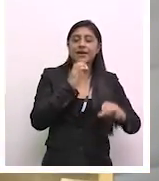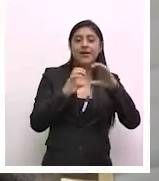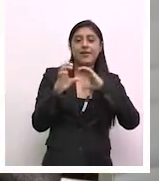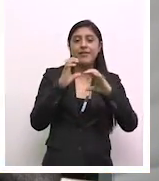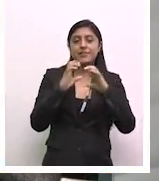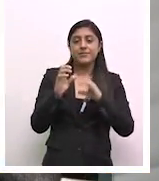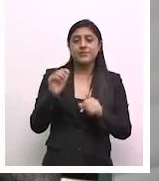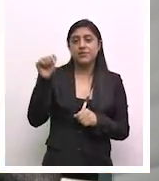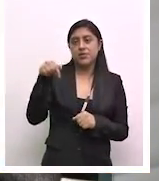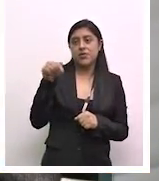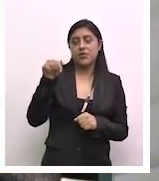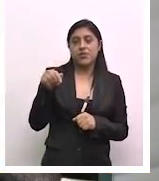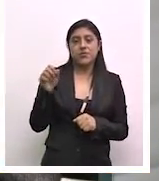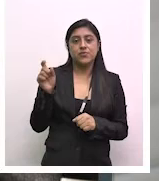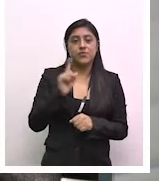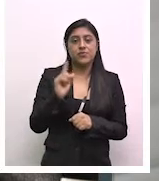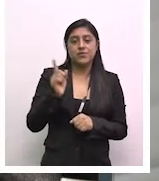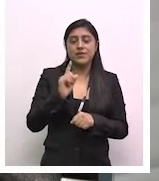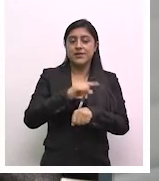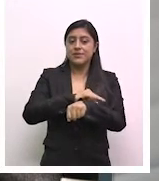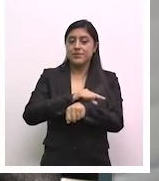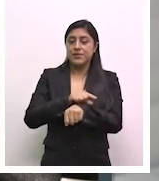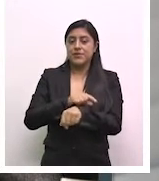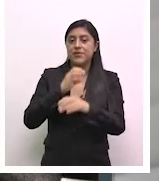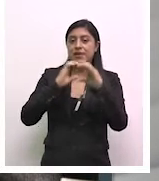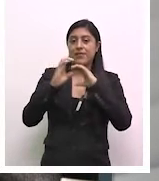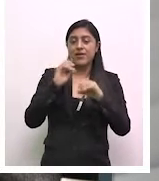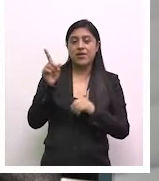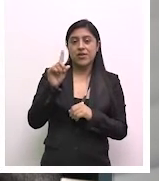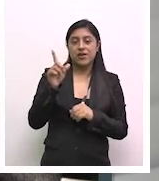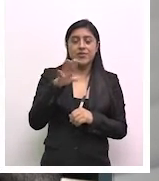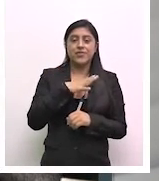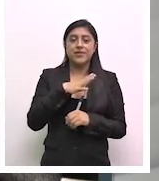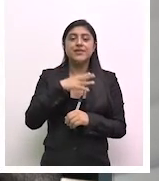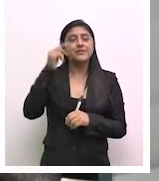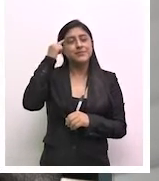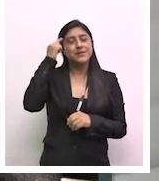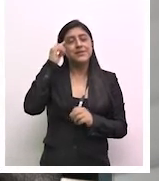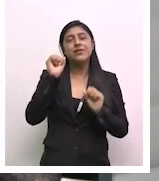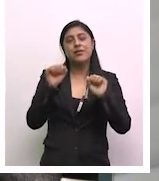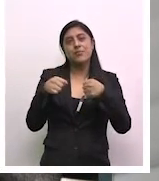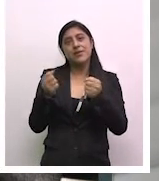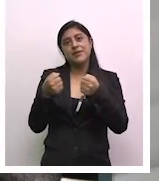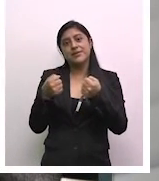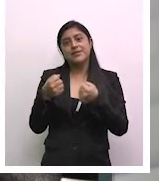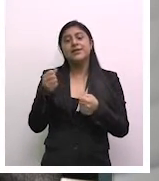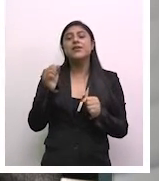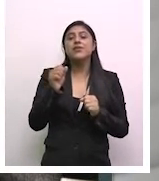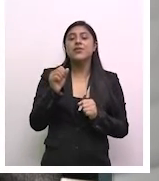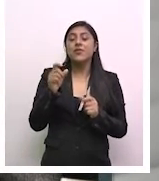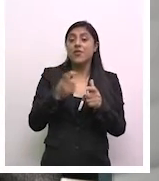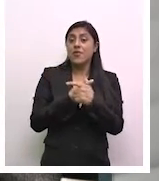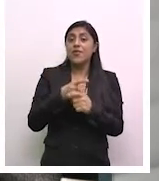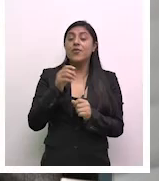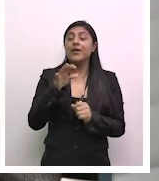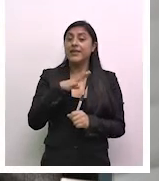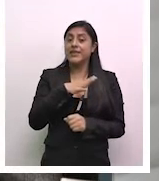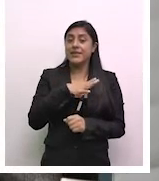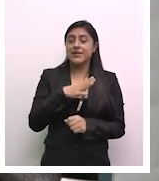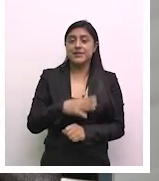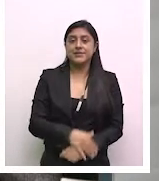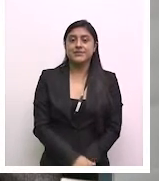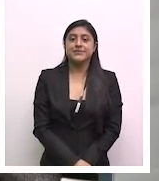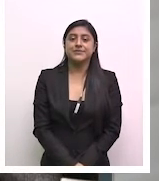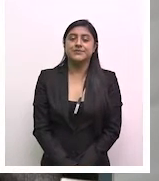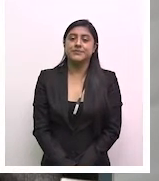Ahora no es el momento de pensar en lo que no tienes. Piensa en lo que puedes hacer con lo que sí tienes. Ernest